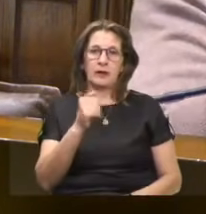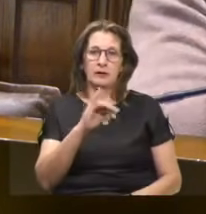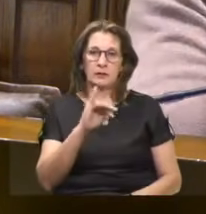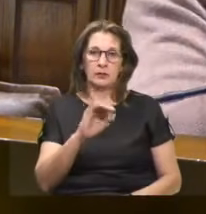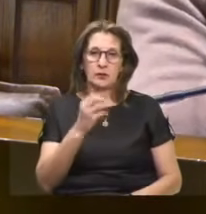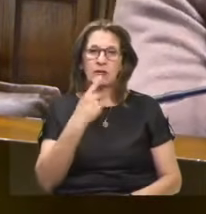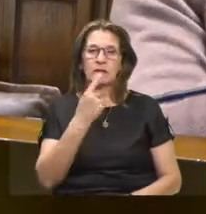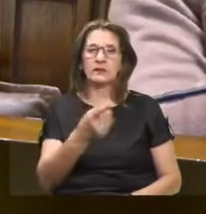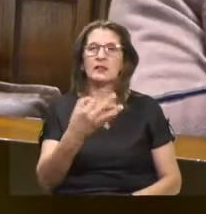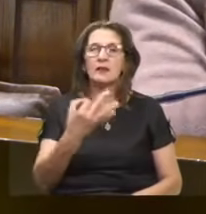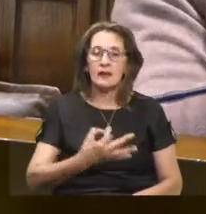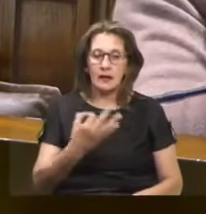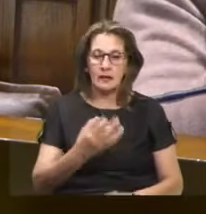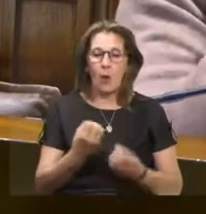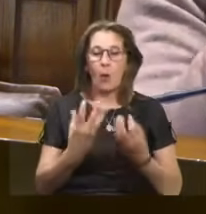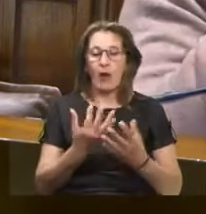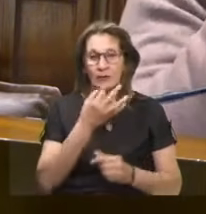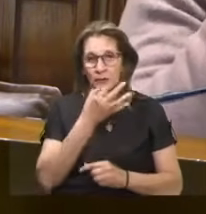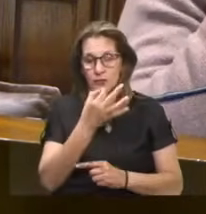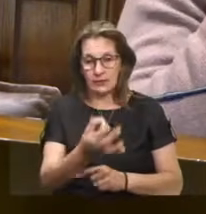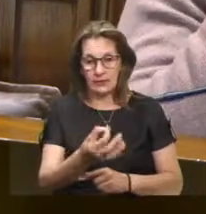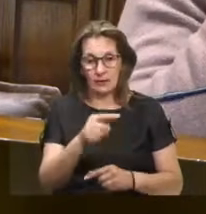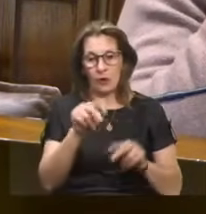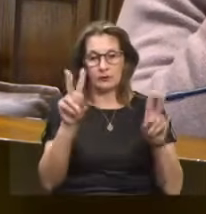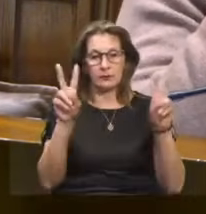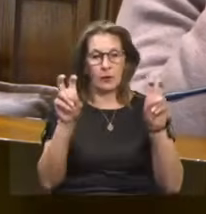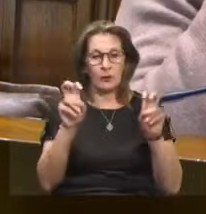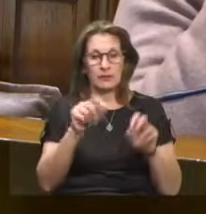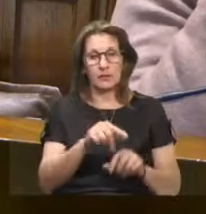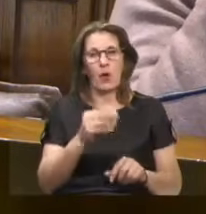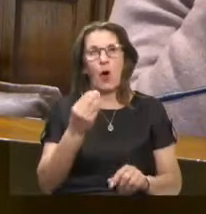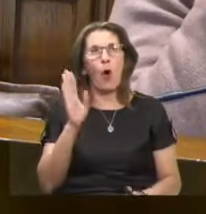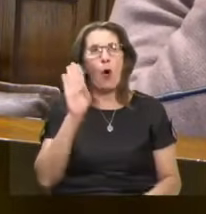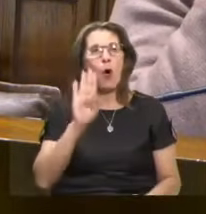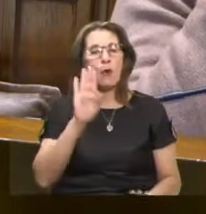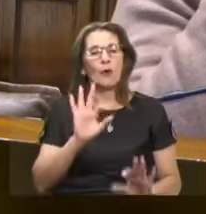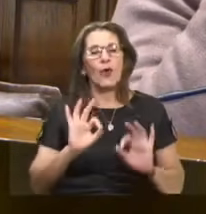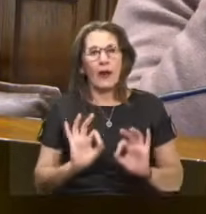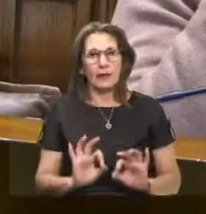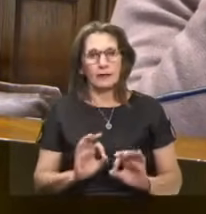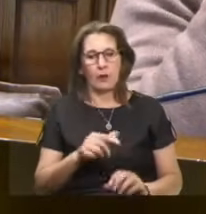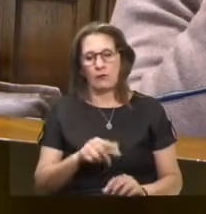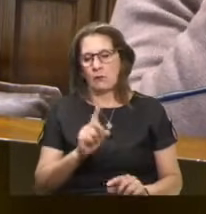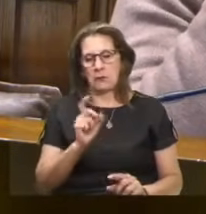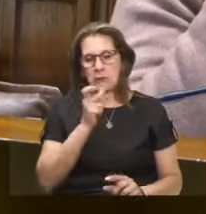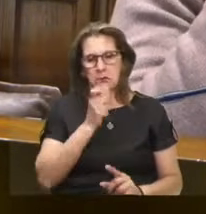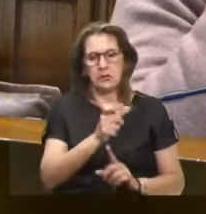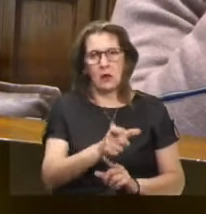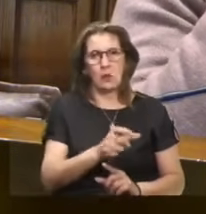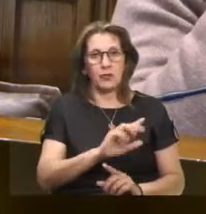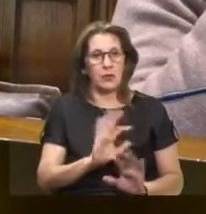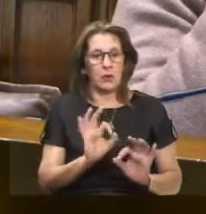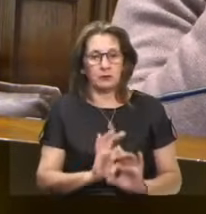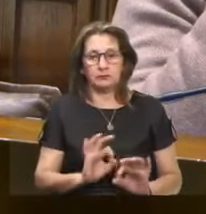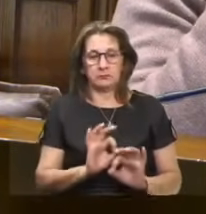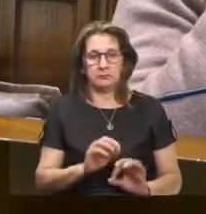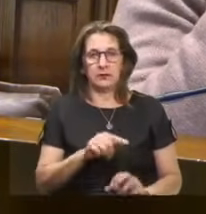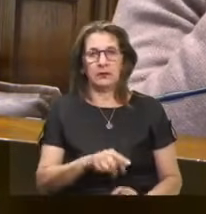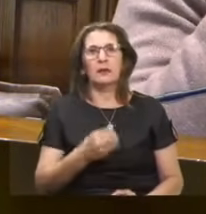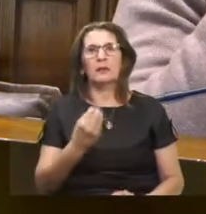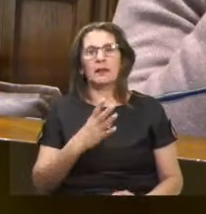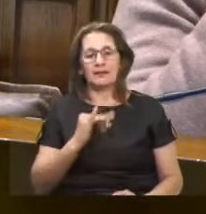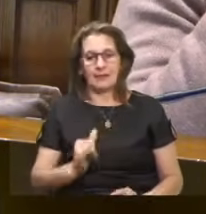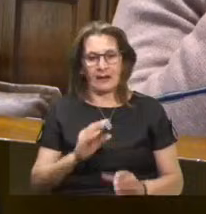realidad, cuando se dijo, entre comillas, honorariamente, no se aludió al sentido de estar o